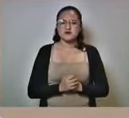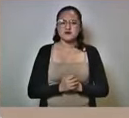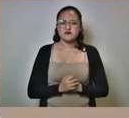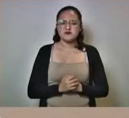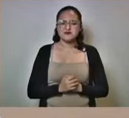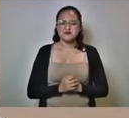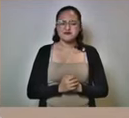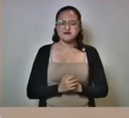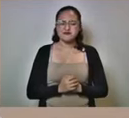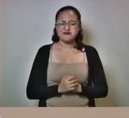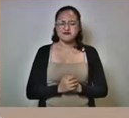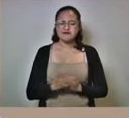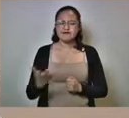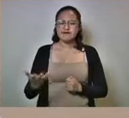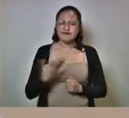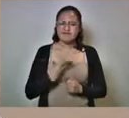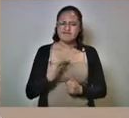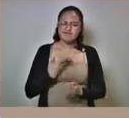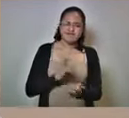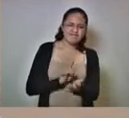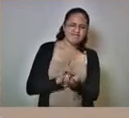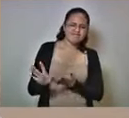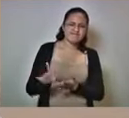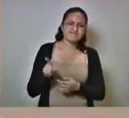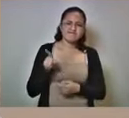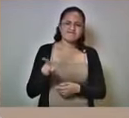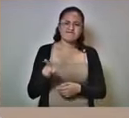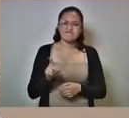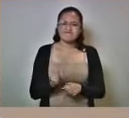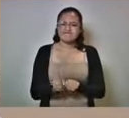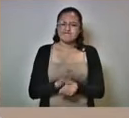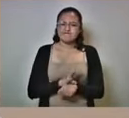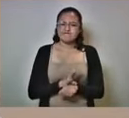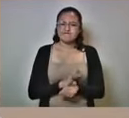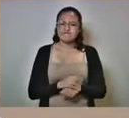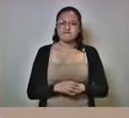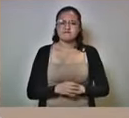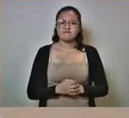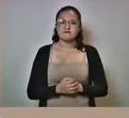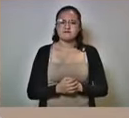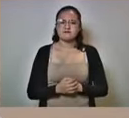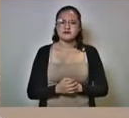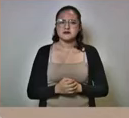Tenemos que vencer a la pandemia.